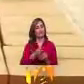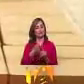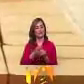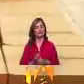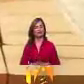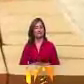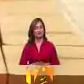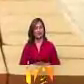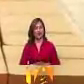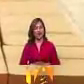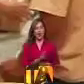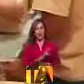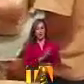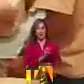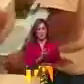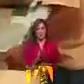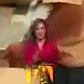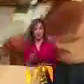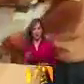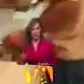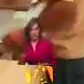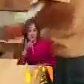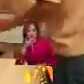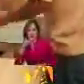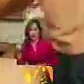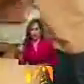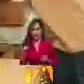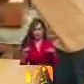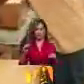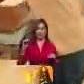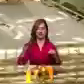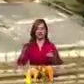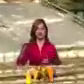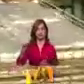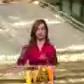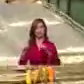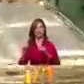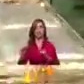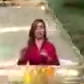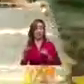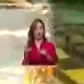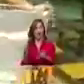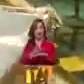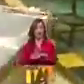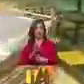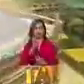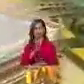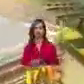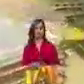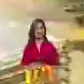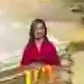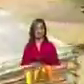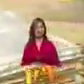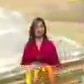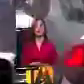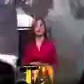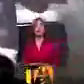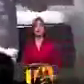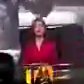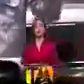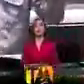mejora en comparación con el 2020, aún las cifras no se igualan a las contrataciones que existían antes de la pandemia. Además de